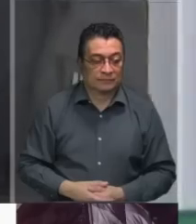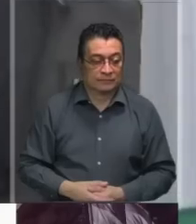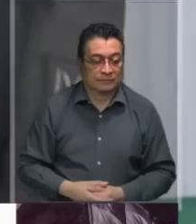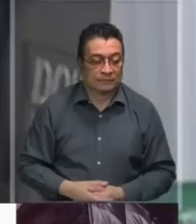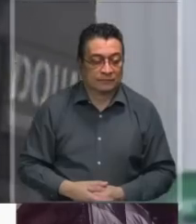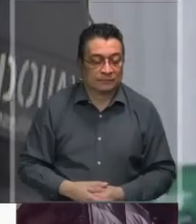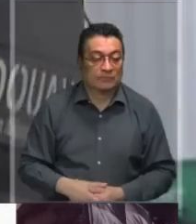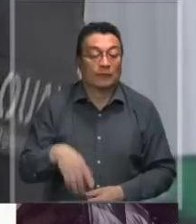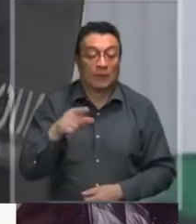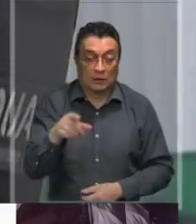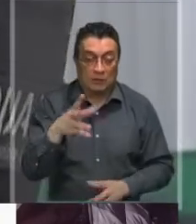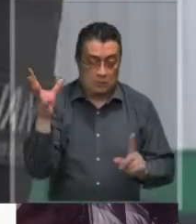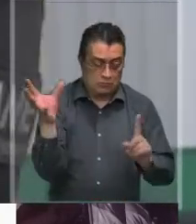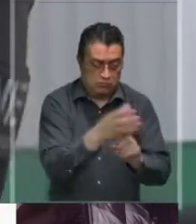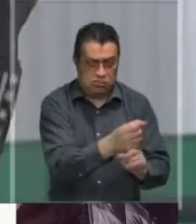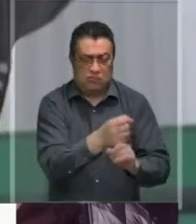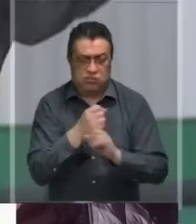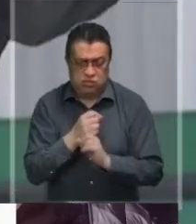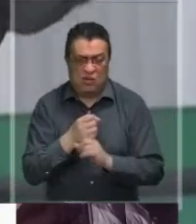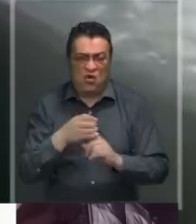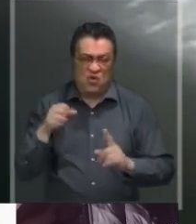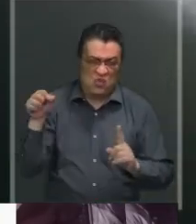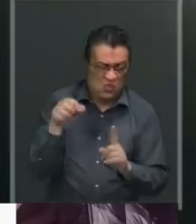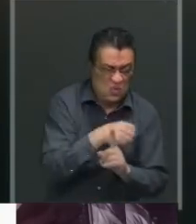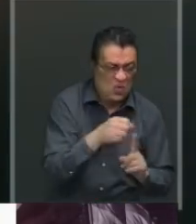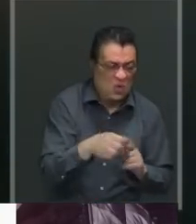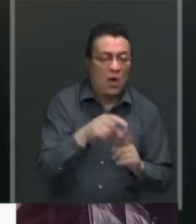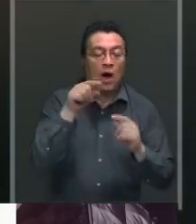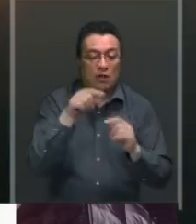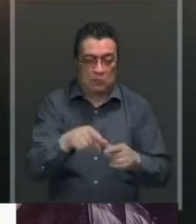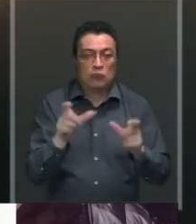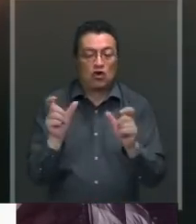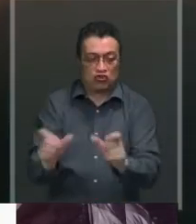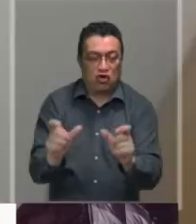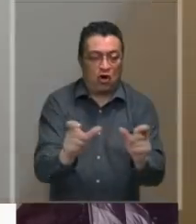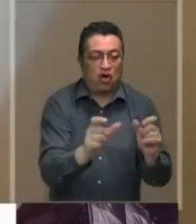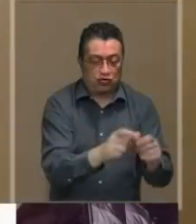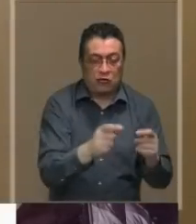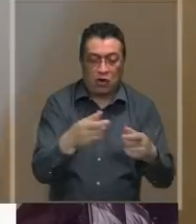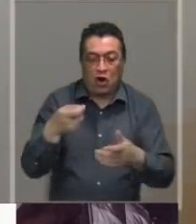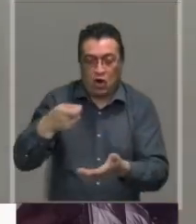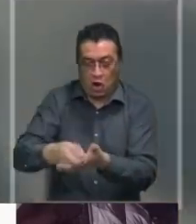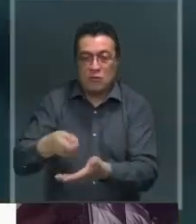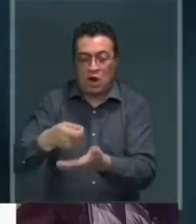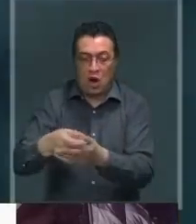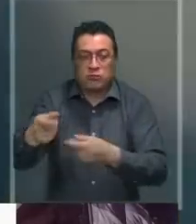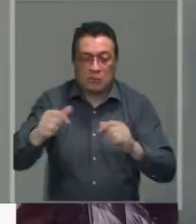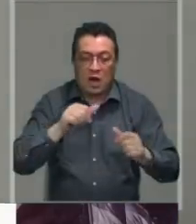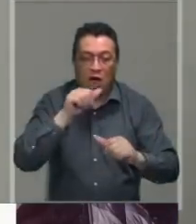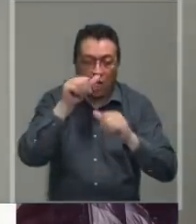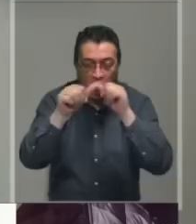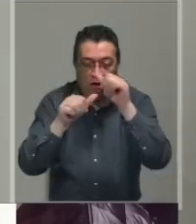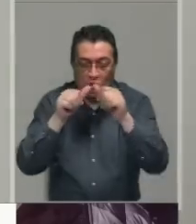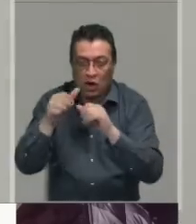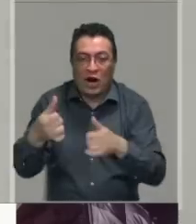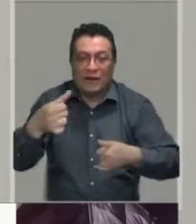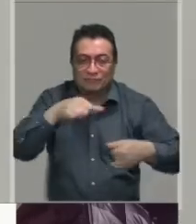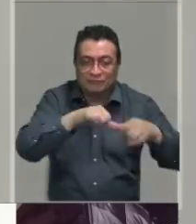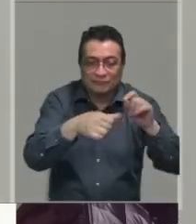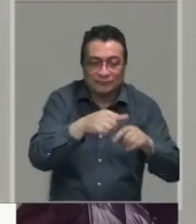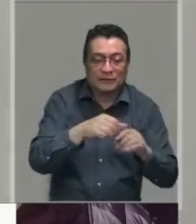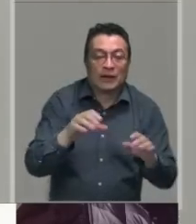Además de secuestros y extorsiones, controlan buena parte de la producción y exportación de drogas sintéticas,